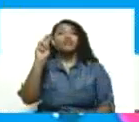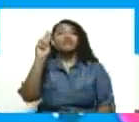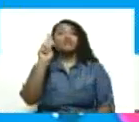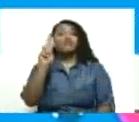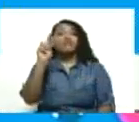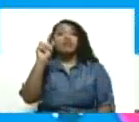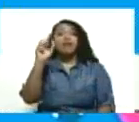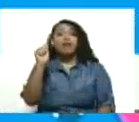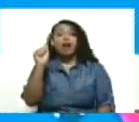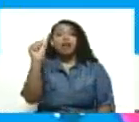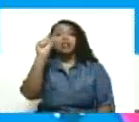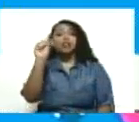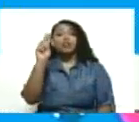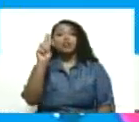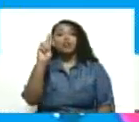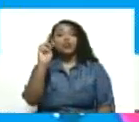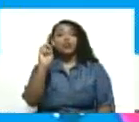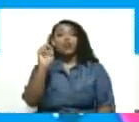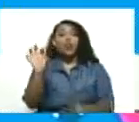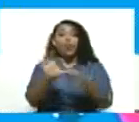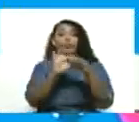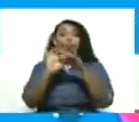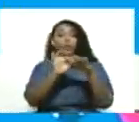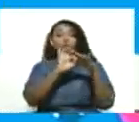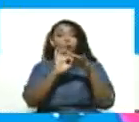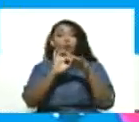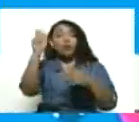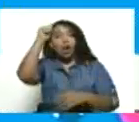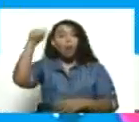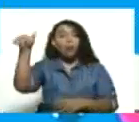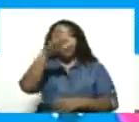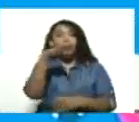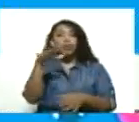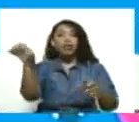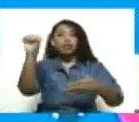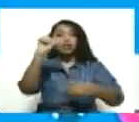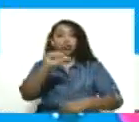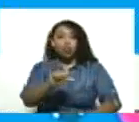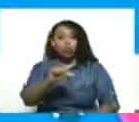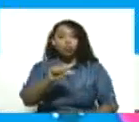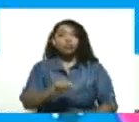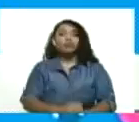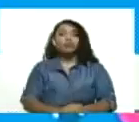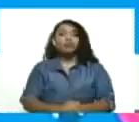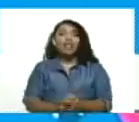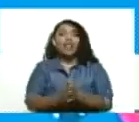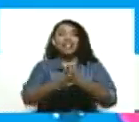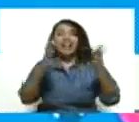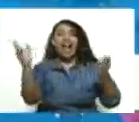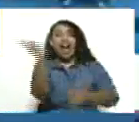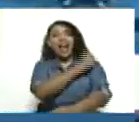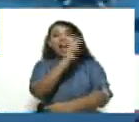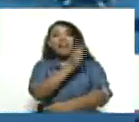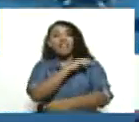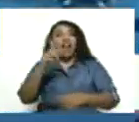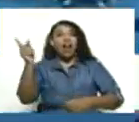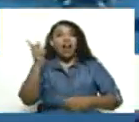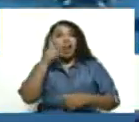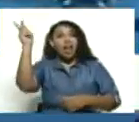de la Unión de los pueblos del sur El gran jefe indio presidente